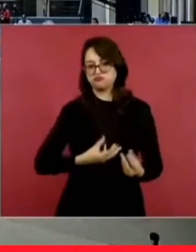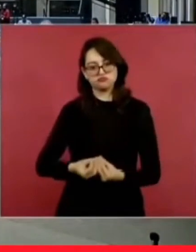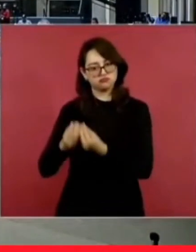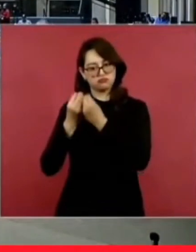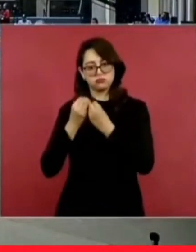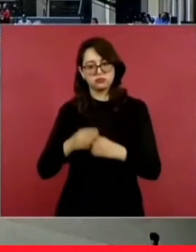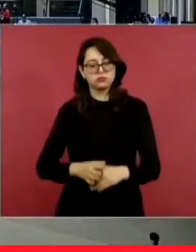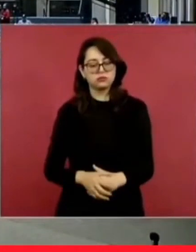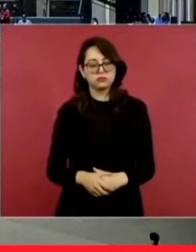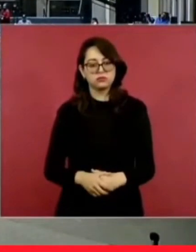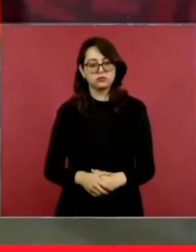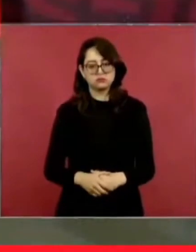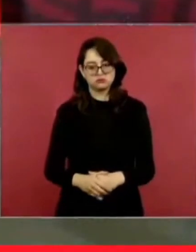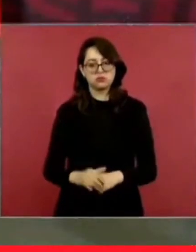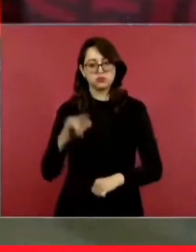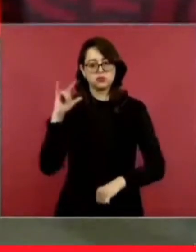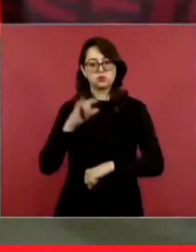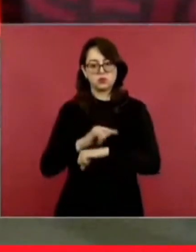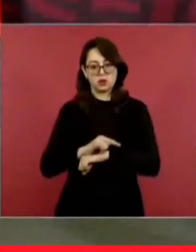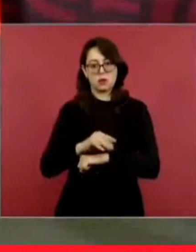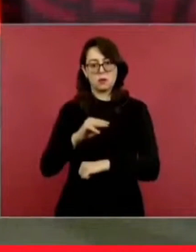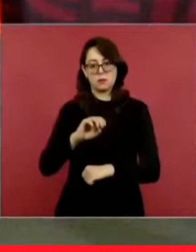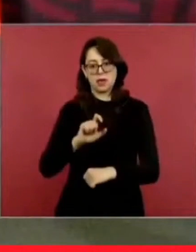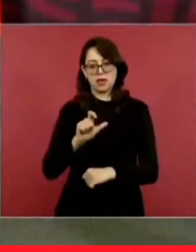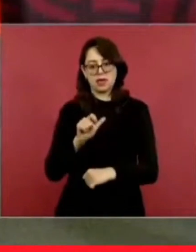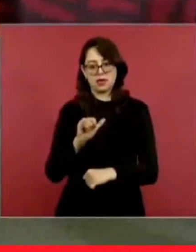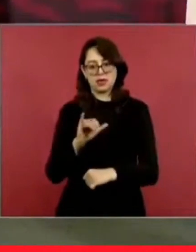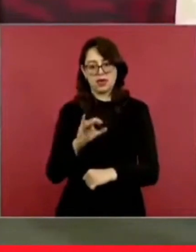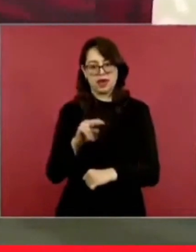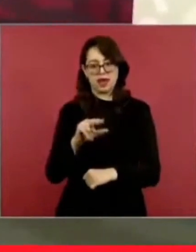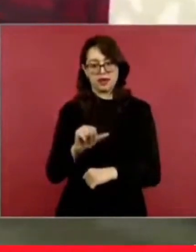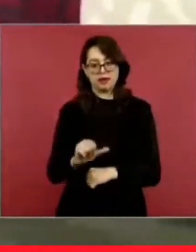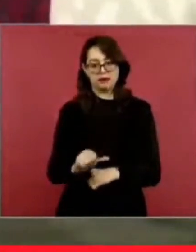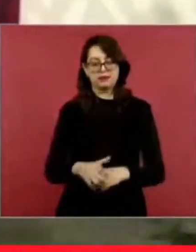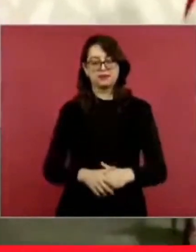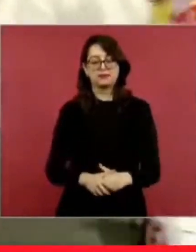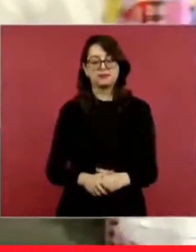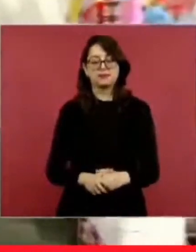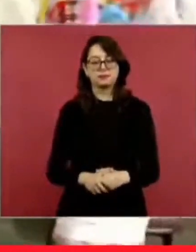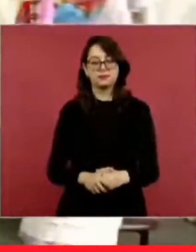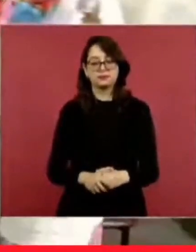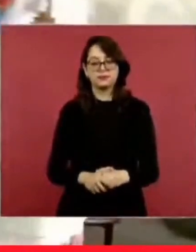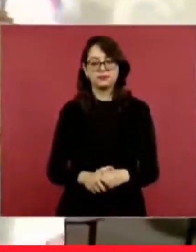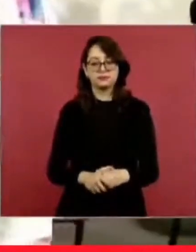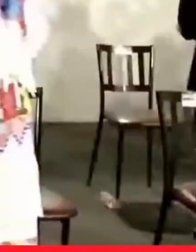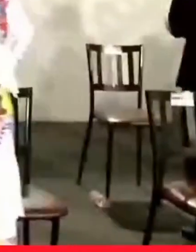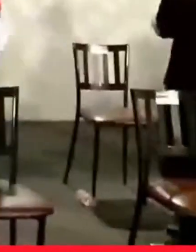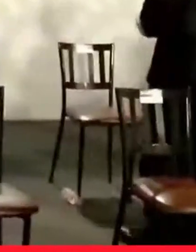Sí, en un vuelo de Mexicana. Sí. Gracias.